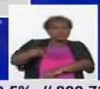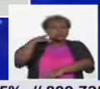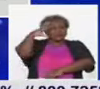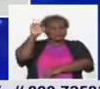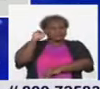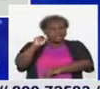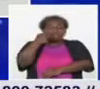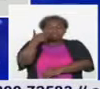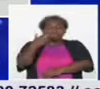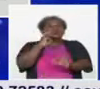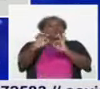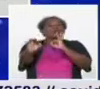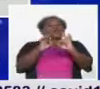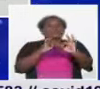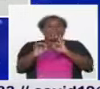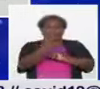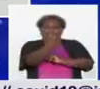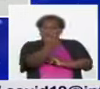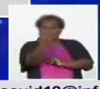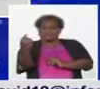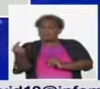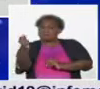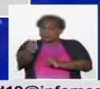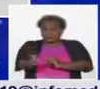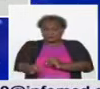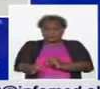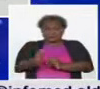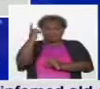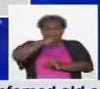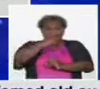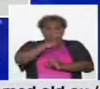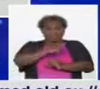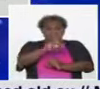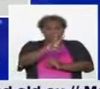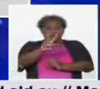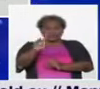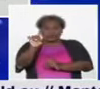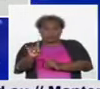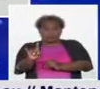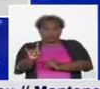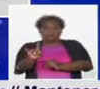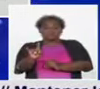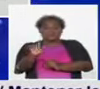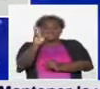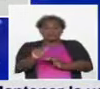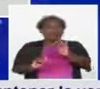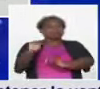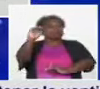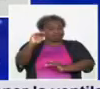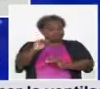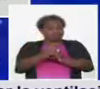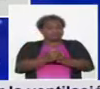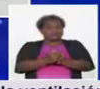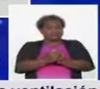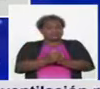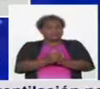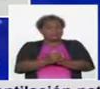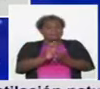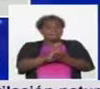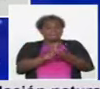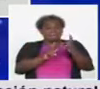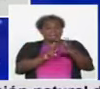cuidándonos. Y en abril, 229, bueno, fue la más alta. Y realmente mayo